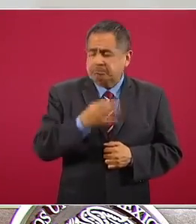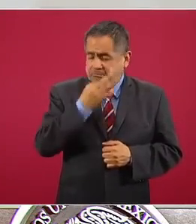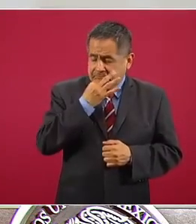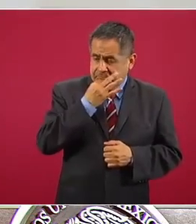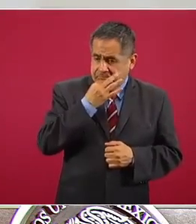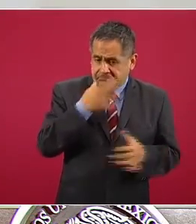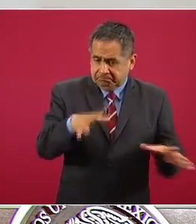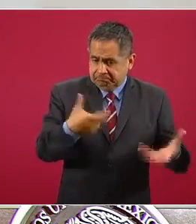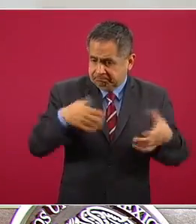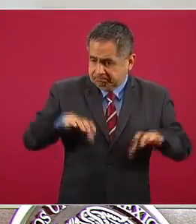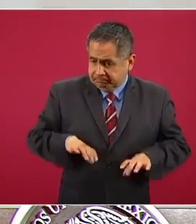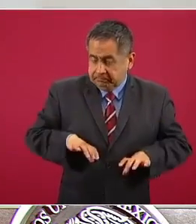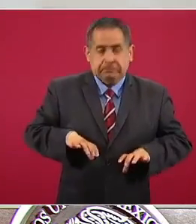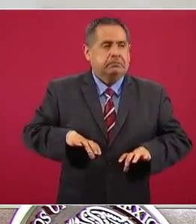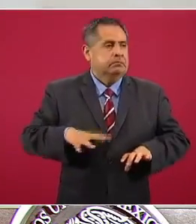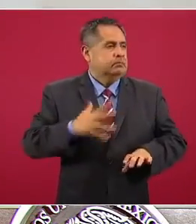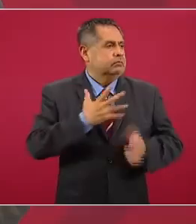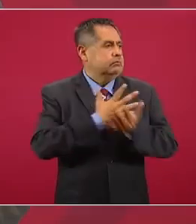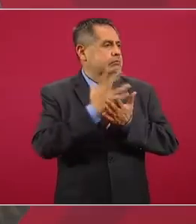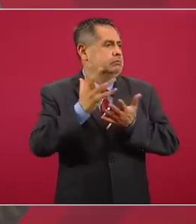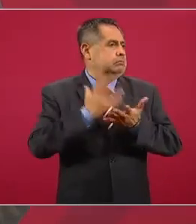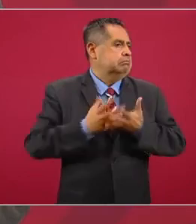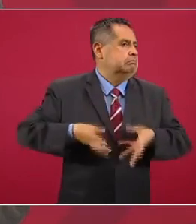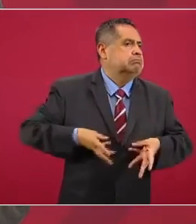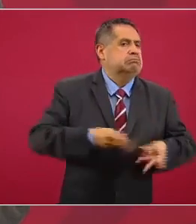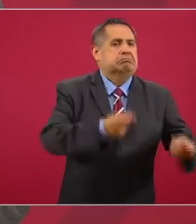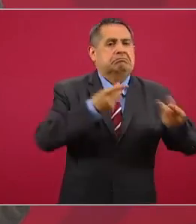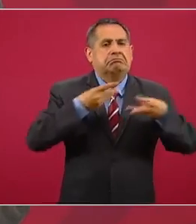obtener el dinero, lo derrochan.